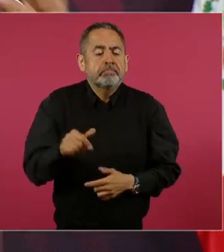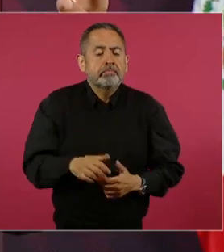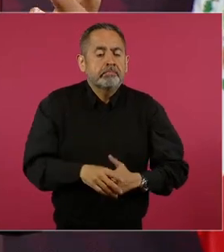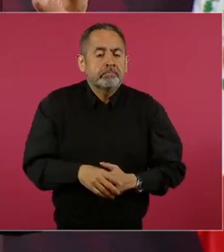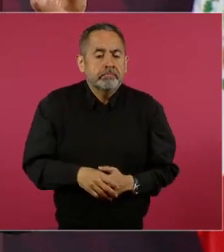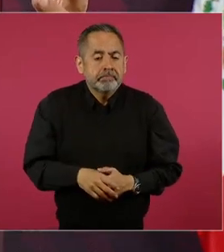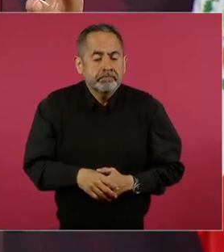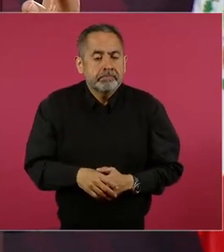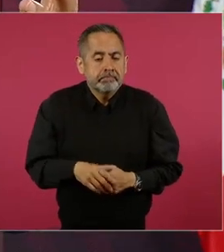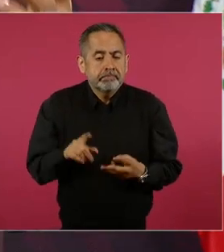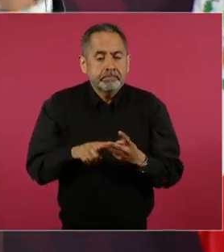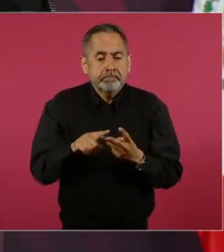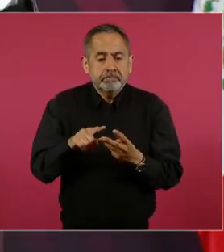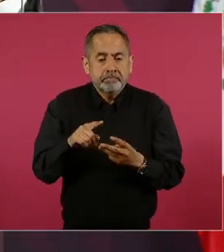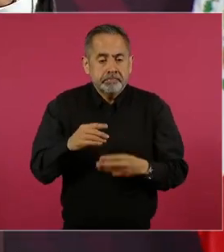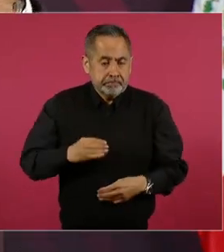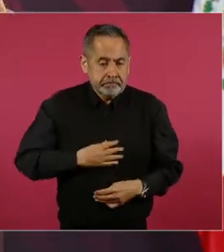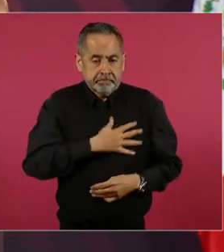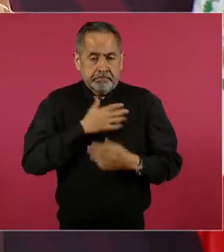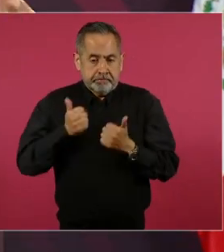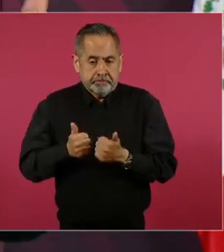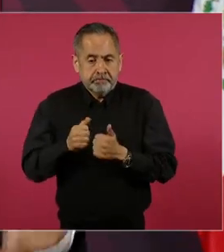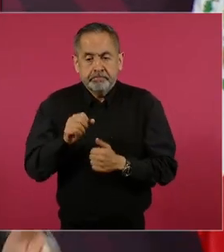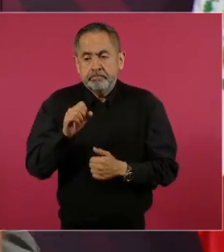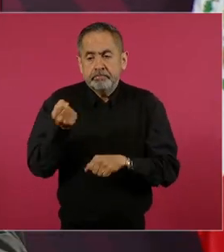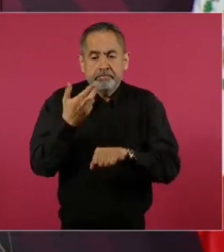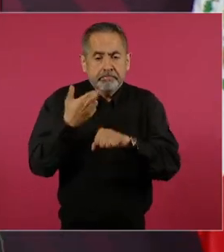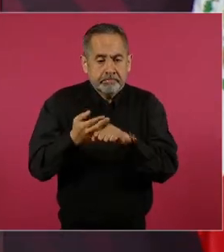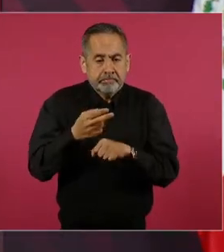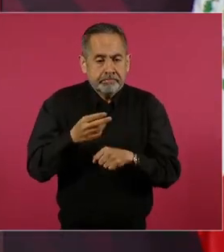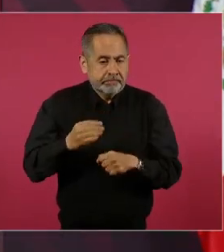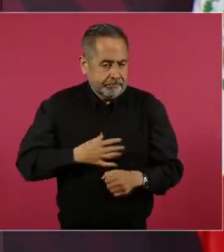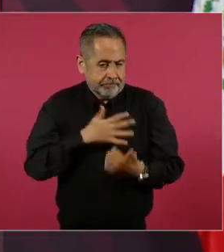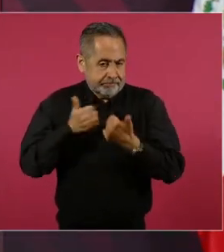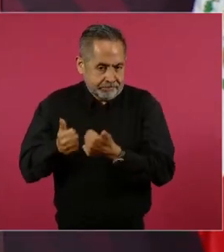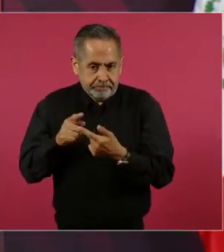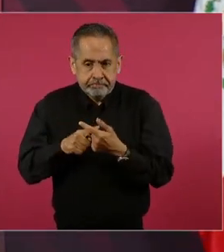la Secretaría de Bienestar, hacer censos